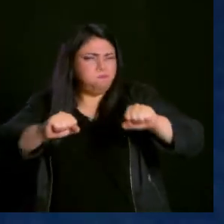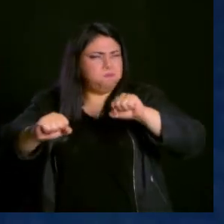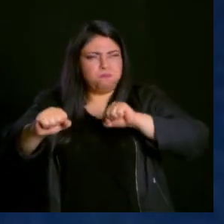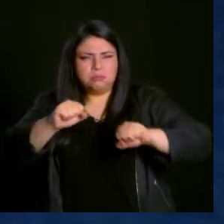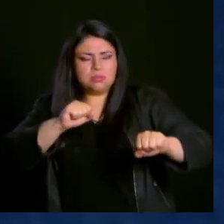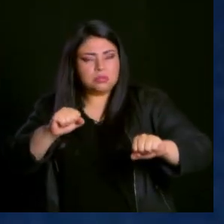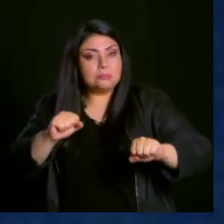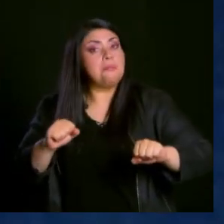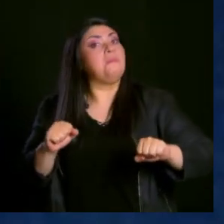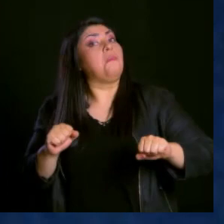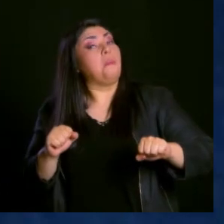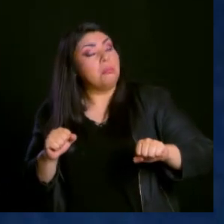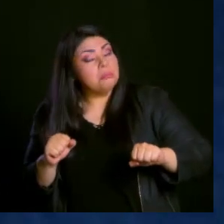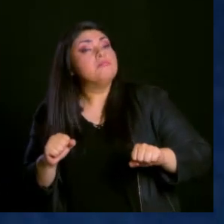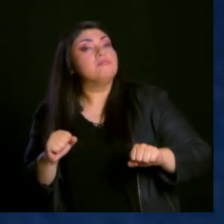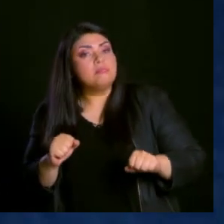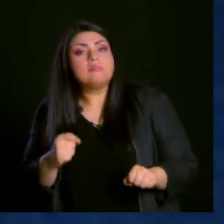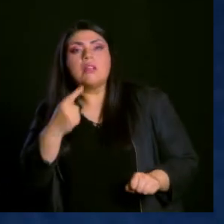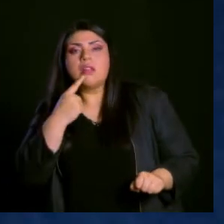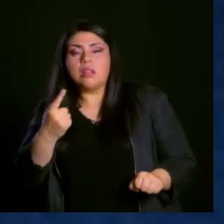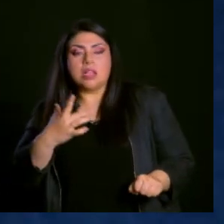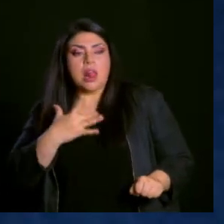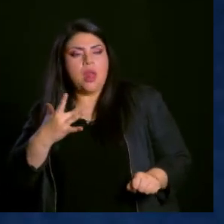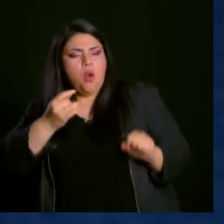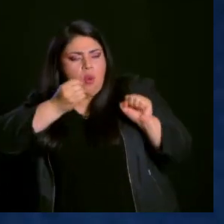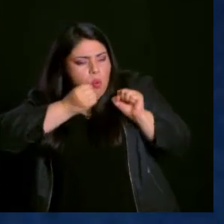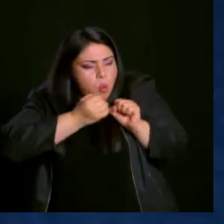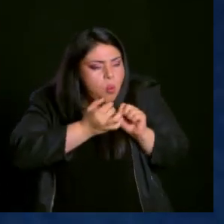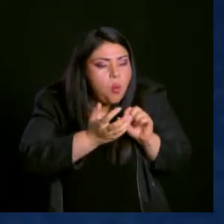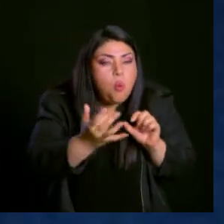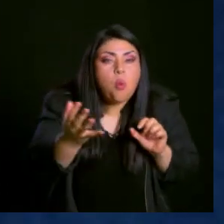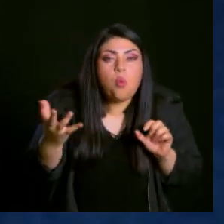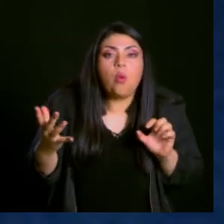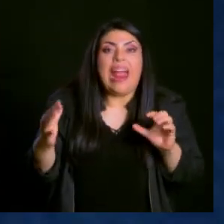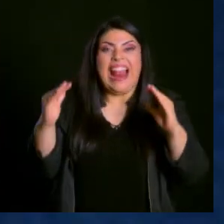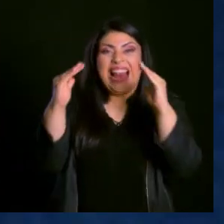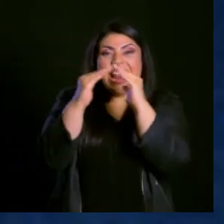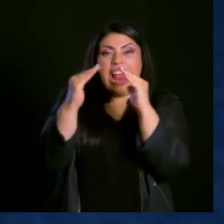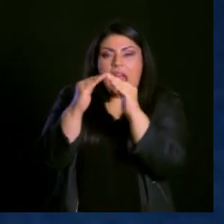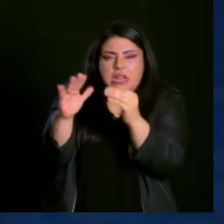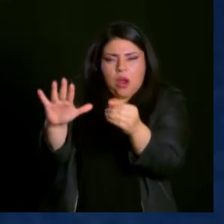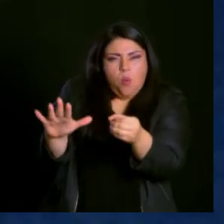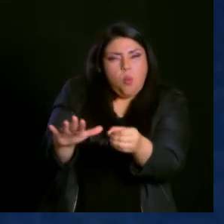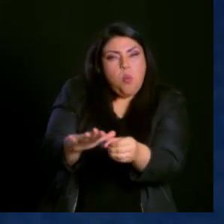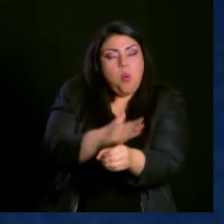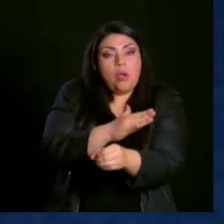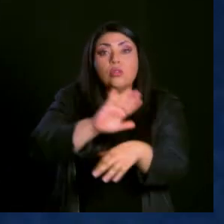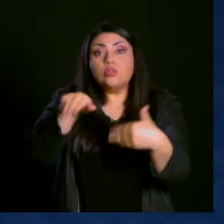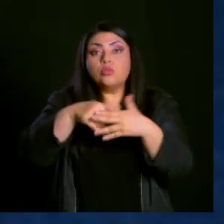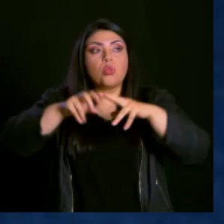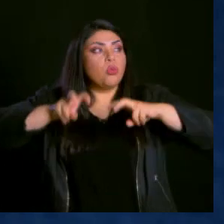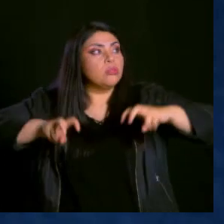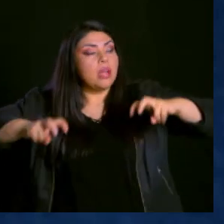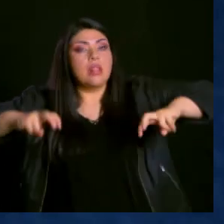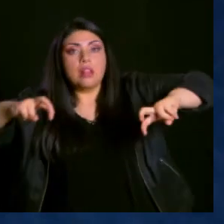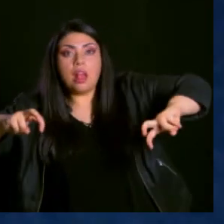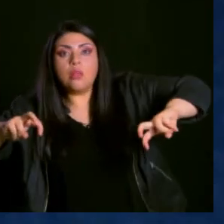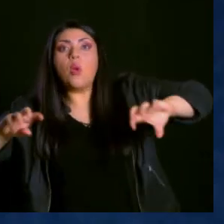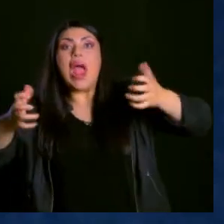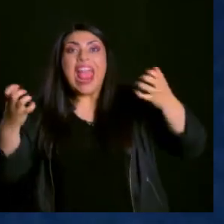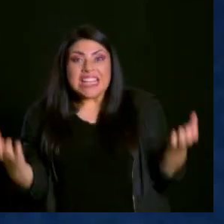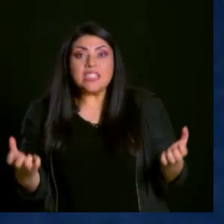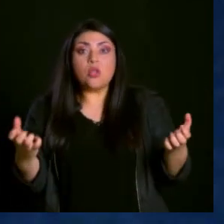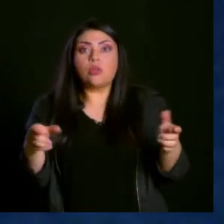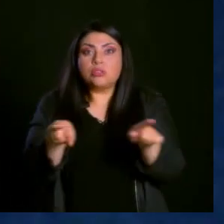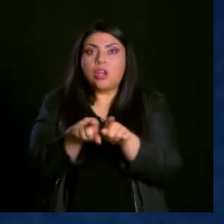mira qué interesante que soplaba el cual llenó toda la casa donde estaban sentados y se les aparecieron lenguas